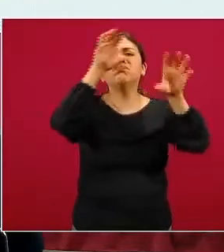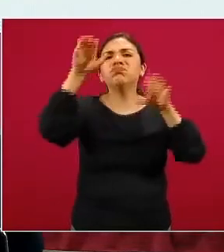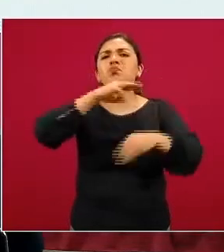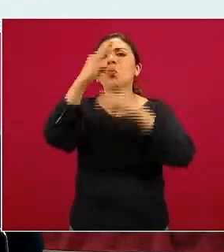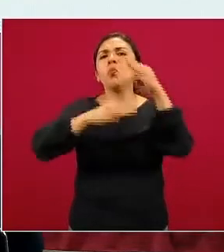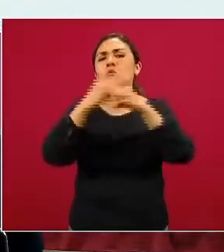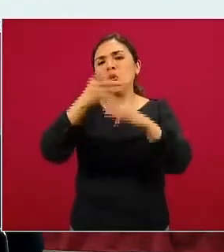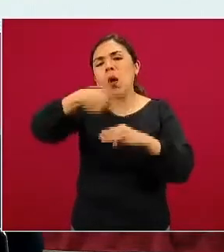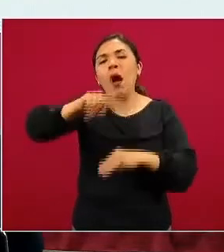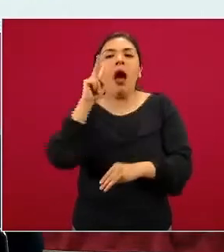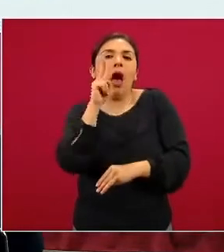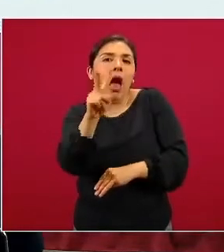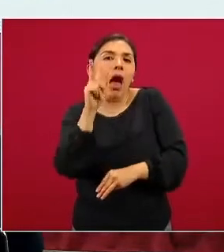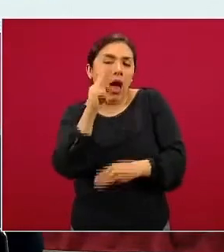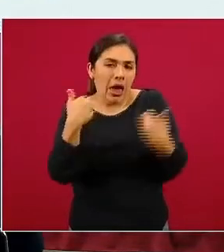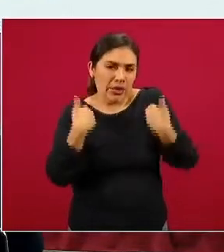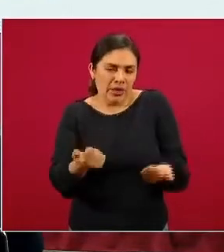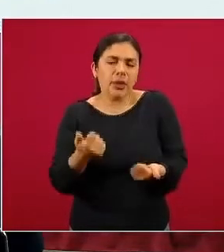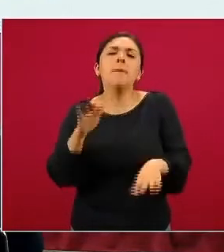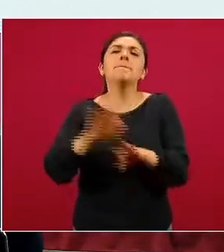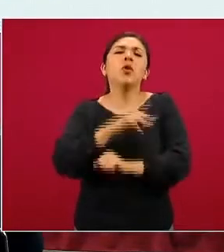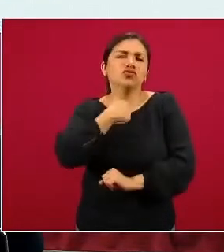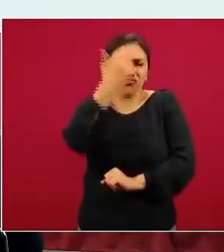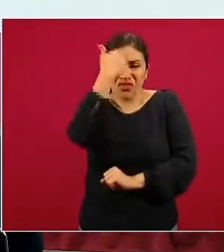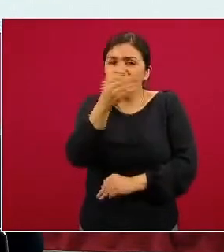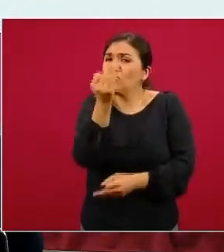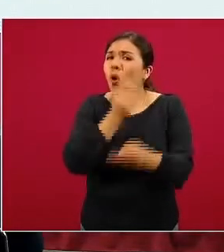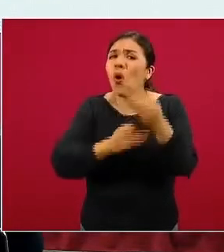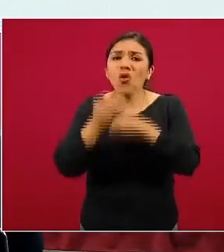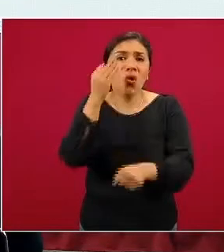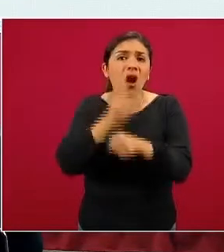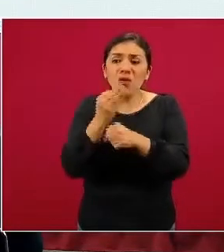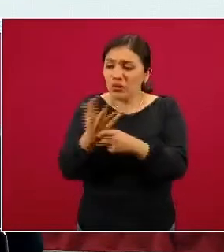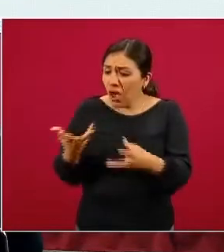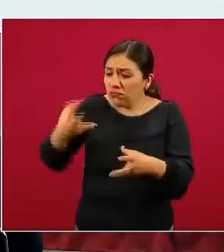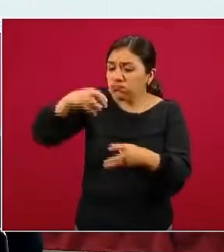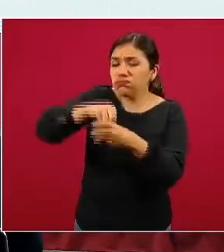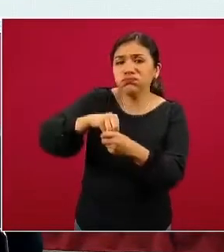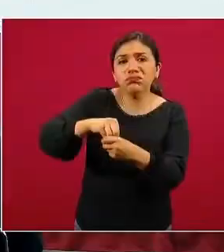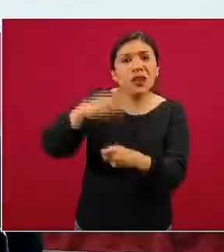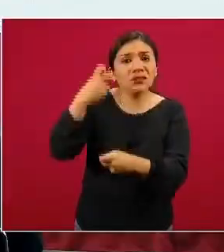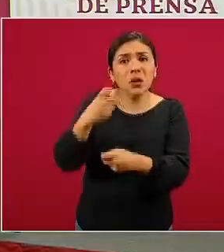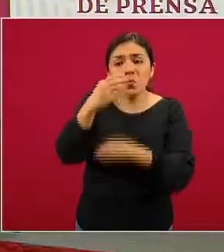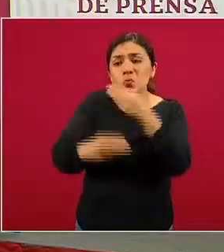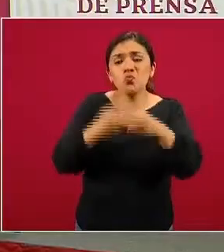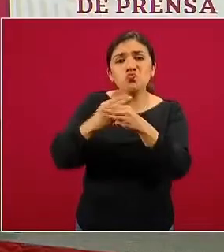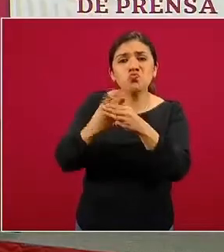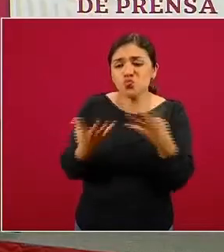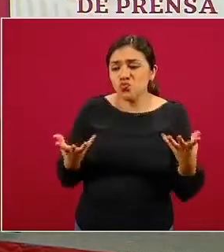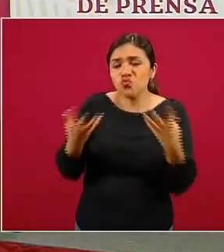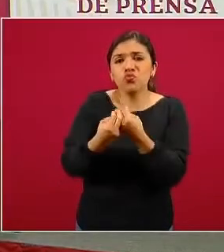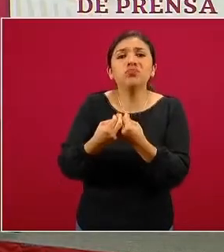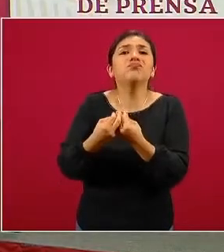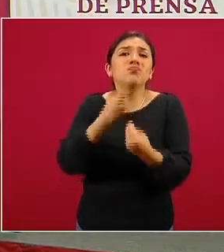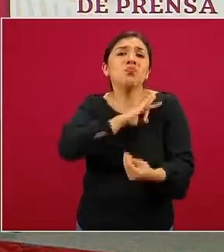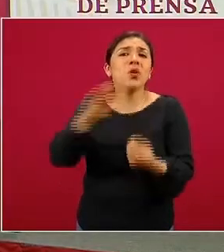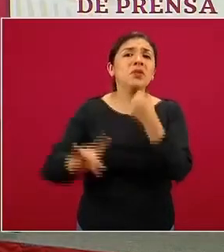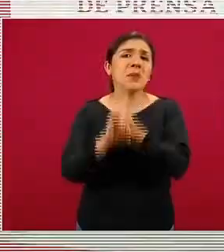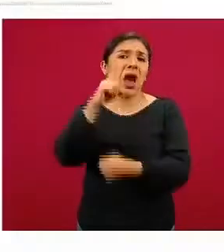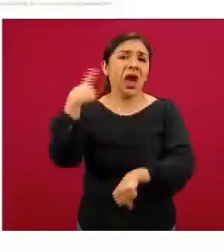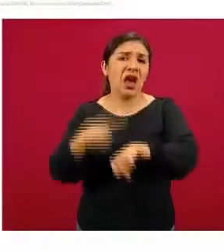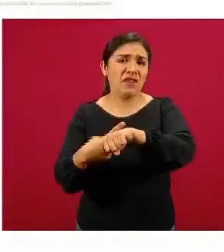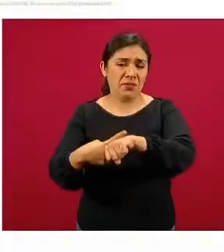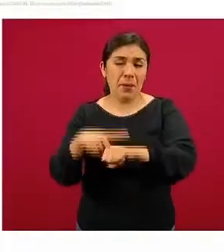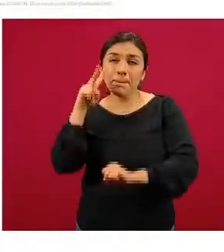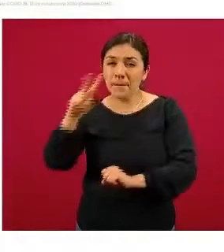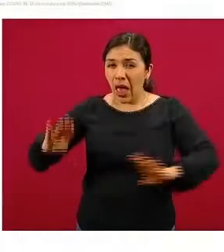mundo, por lo mismo que, como sabemos, estamos todos inmersos en esta pandemia. Como podemos ver en el comportamiento